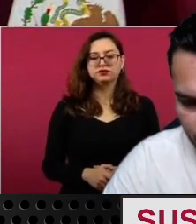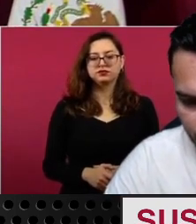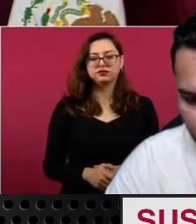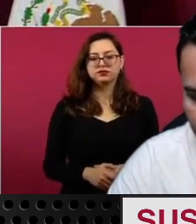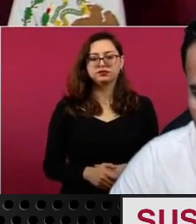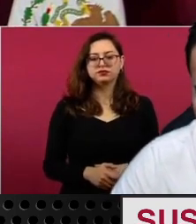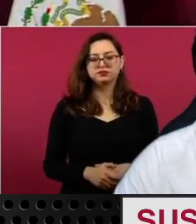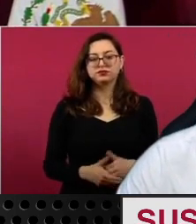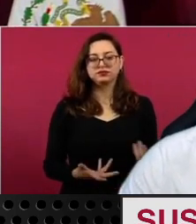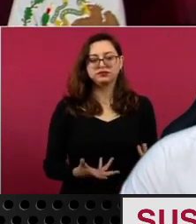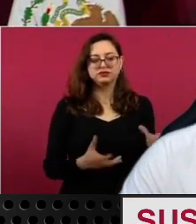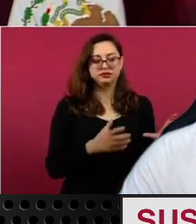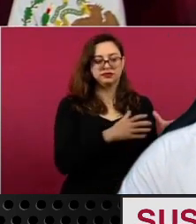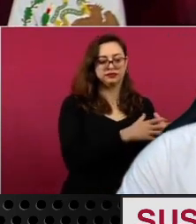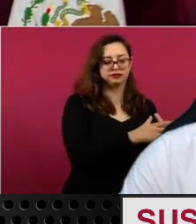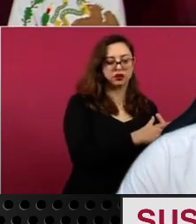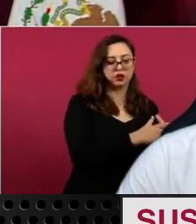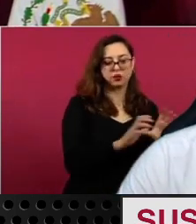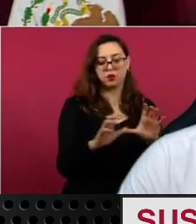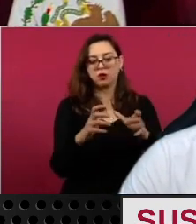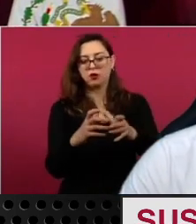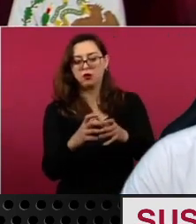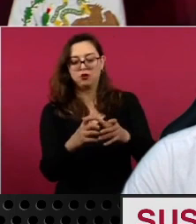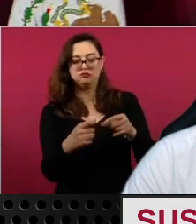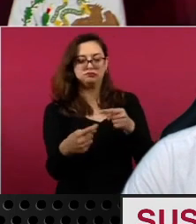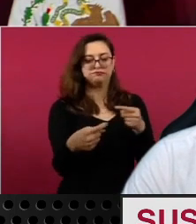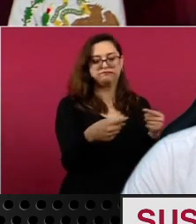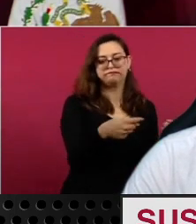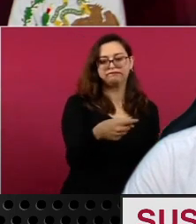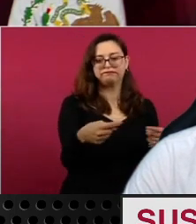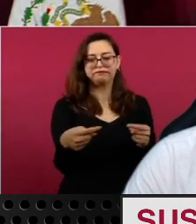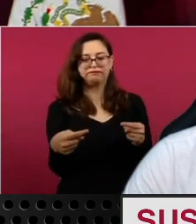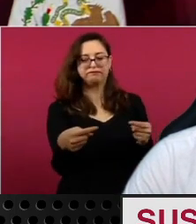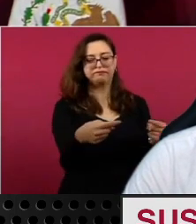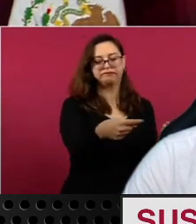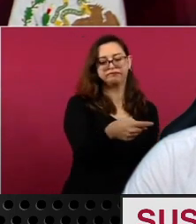es el pleito que se va dando